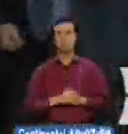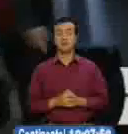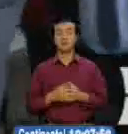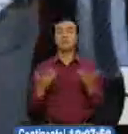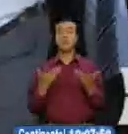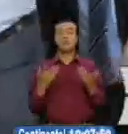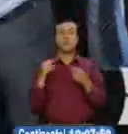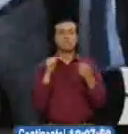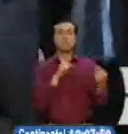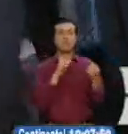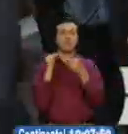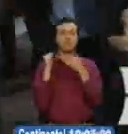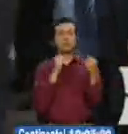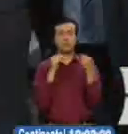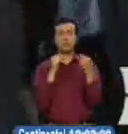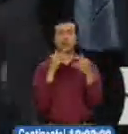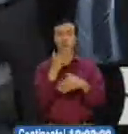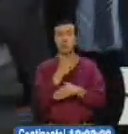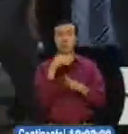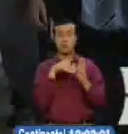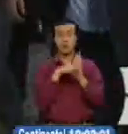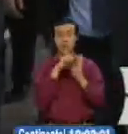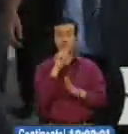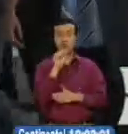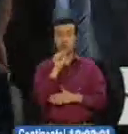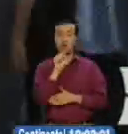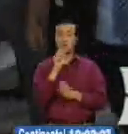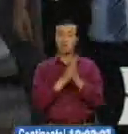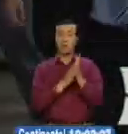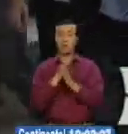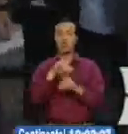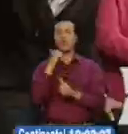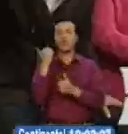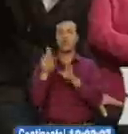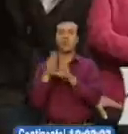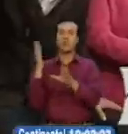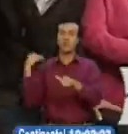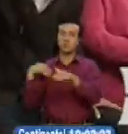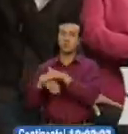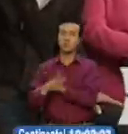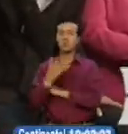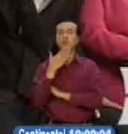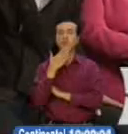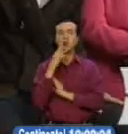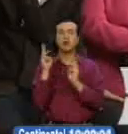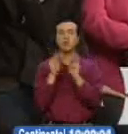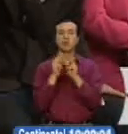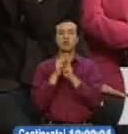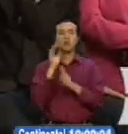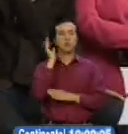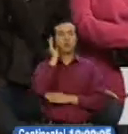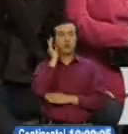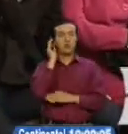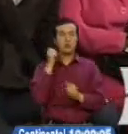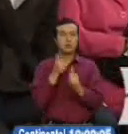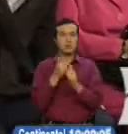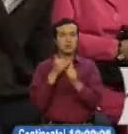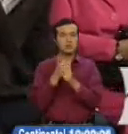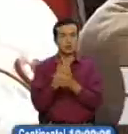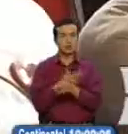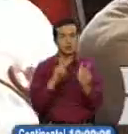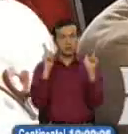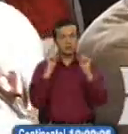Justamente en medio de la discusión, el precandidato presidencial aprovechó para ingresar por otra puerta que le condujo al evento Mujeres, Vísperas de la